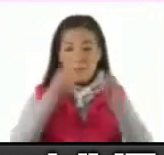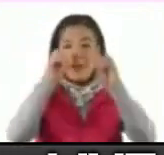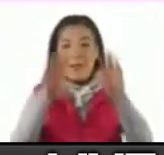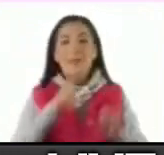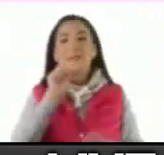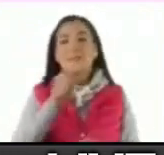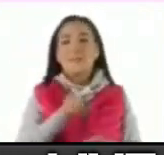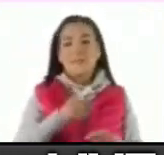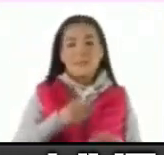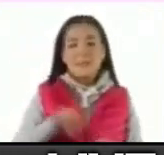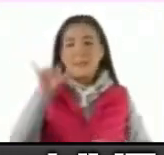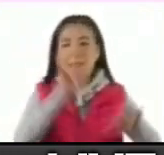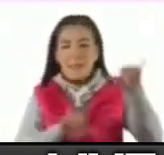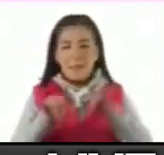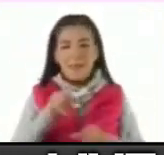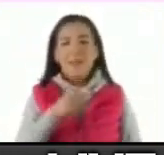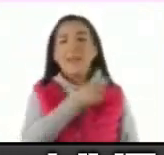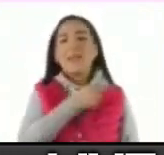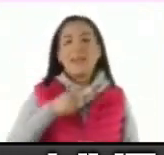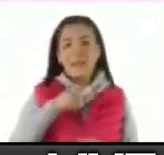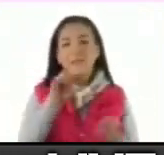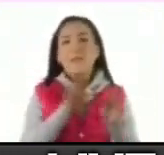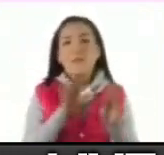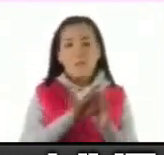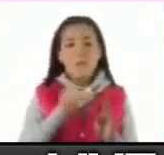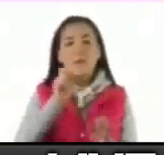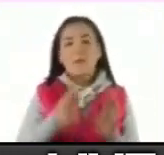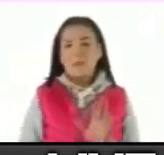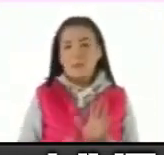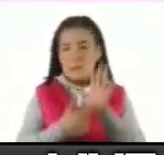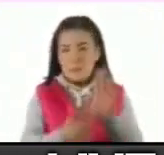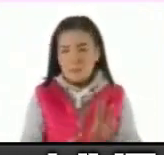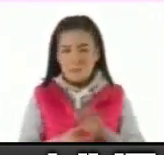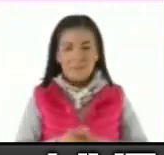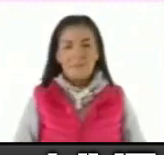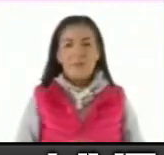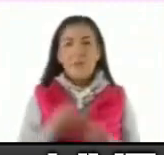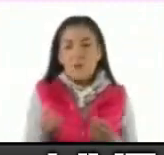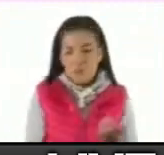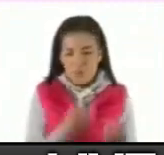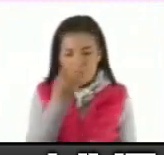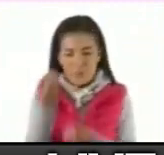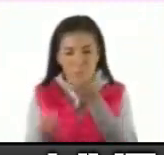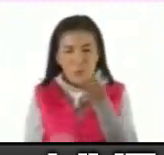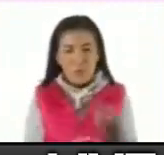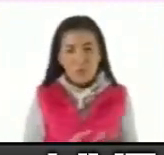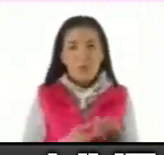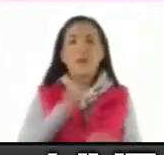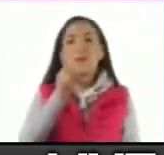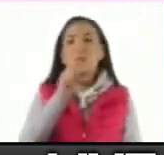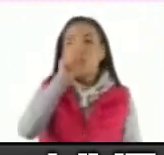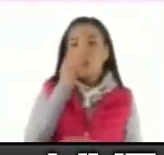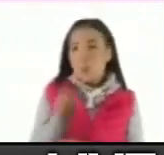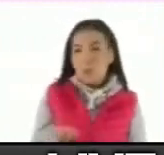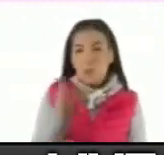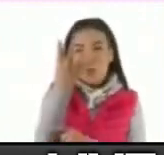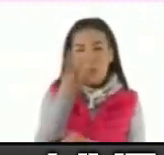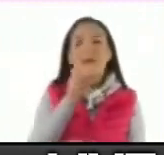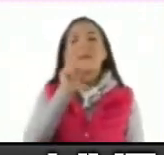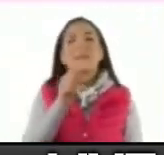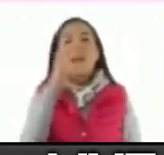reacciones químicas, que deberán de tener las siguientes manifestaciones: efervescencia, emisión de luz y emisión de